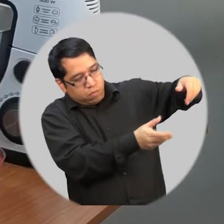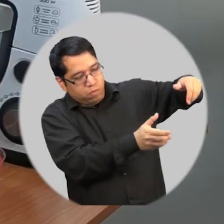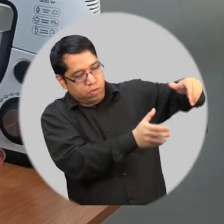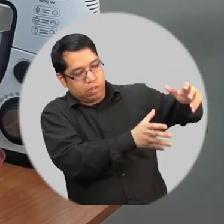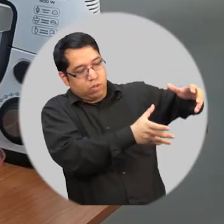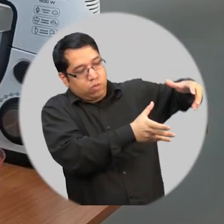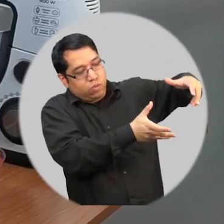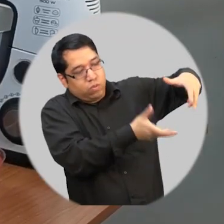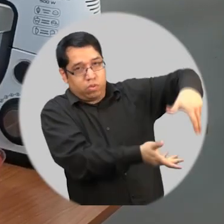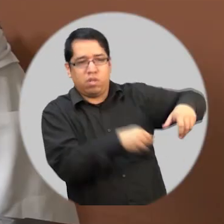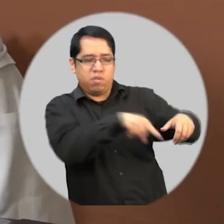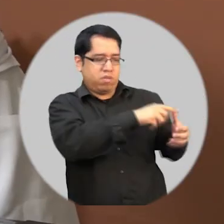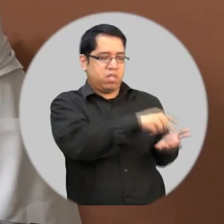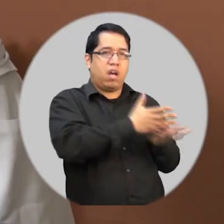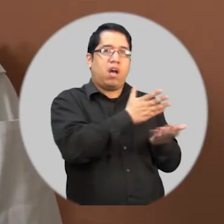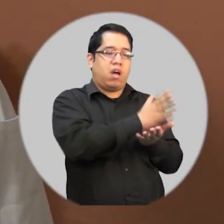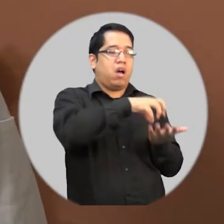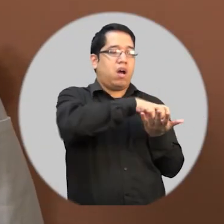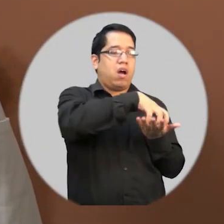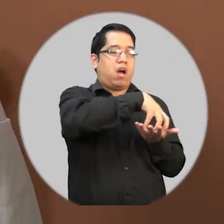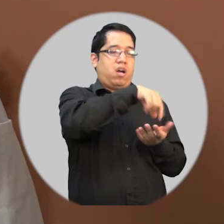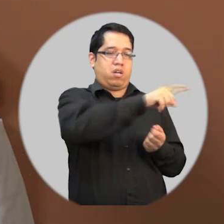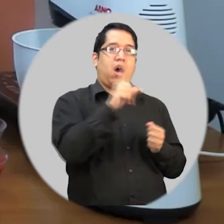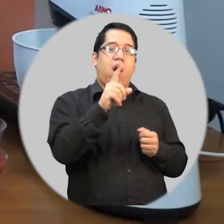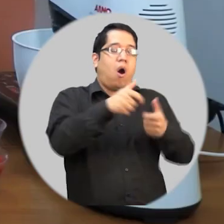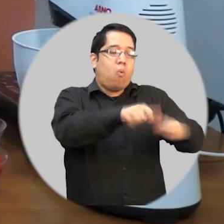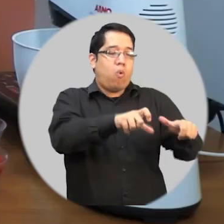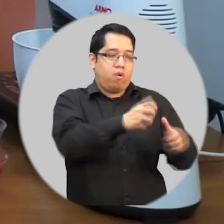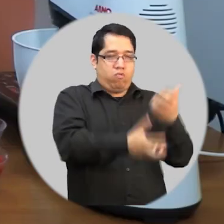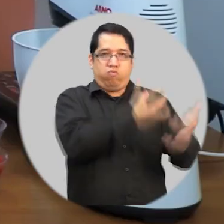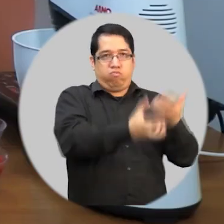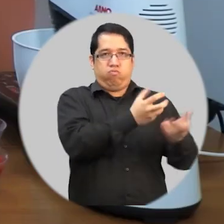El almíbar hace que el huevo se cocine.